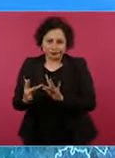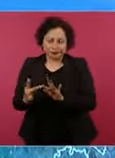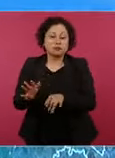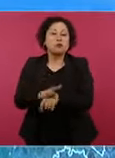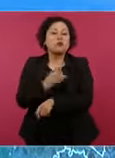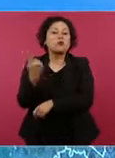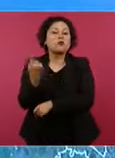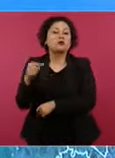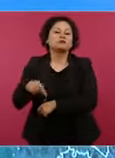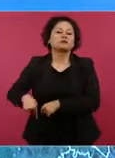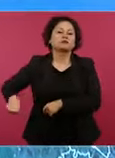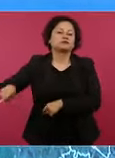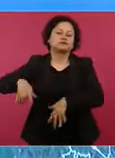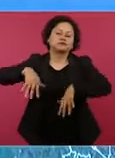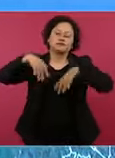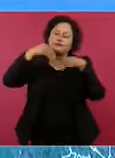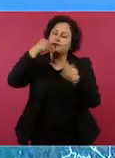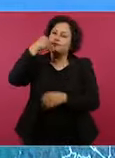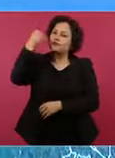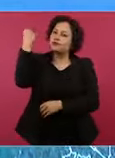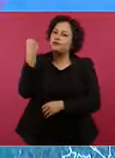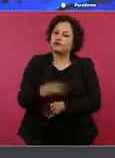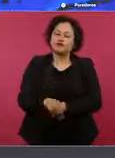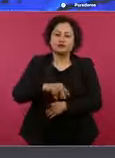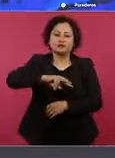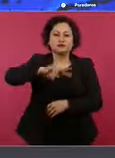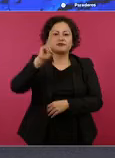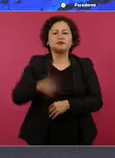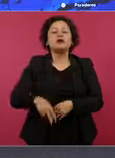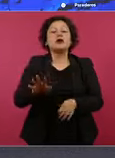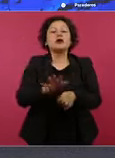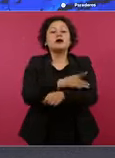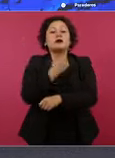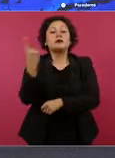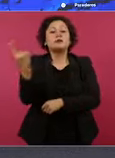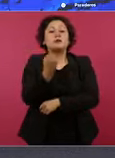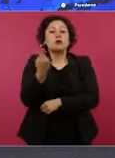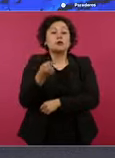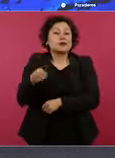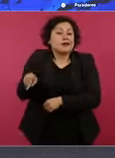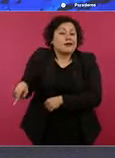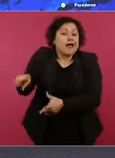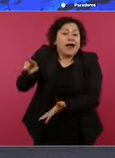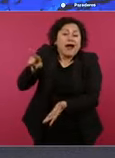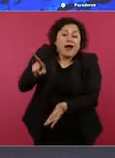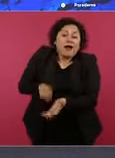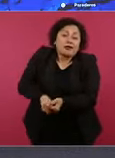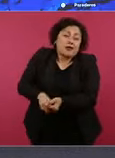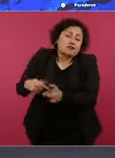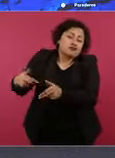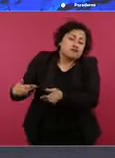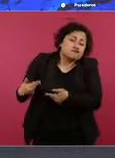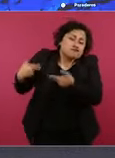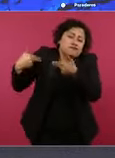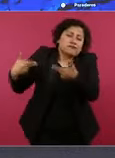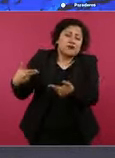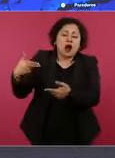son la expresión de una gran cultura, una gran